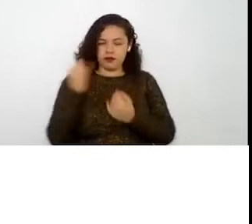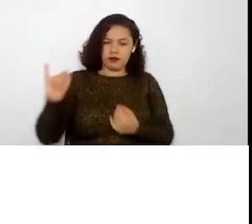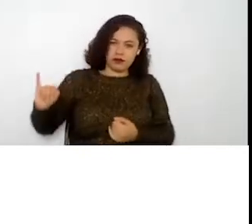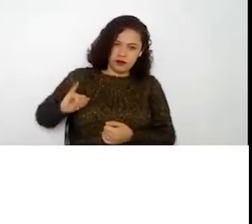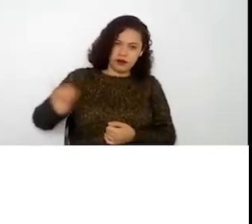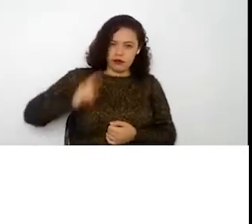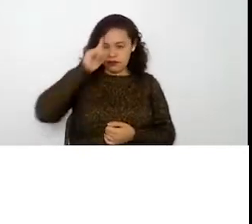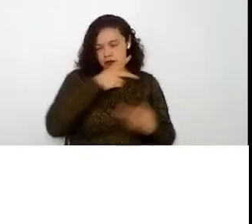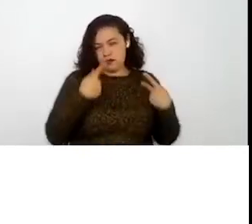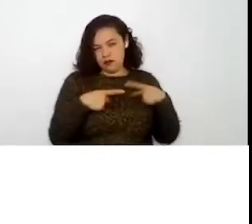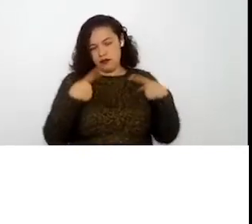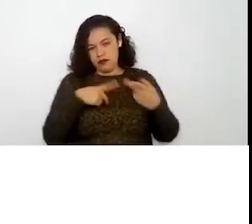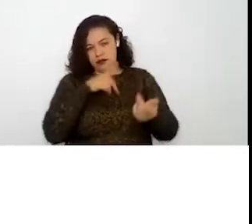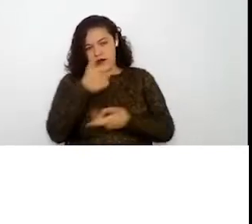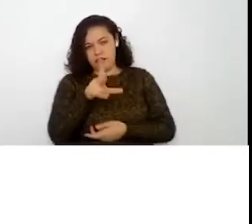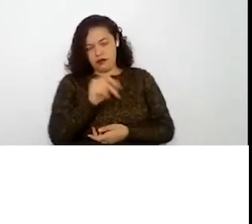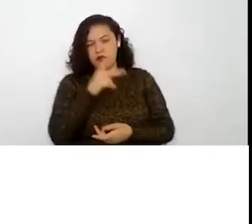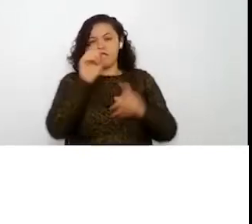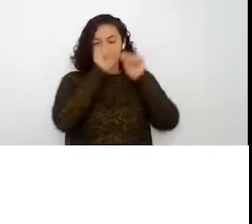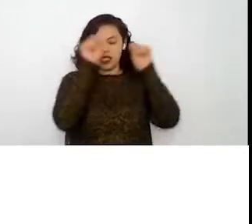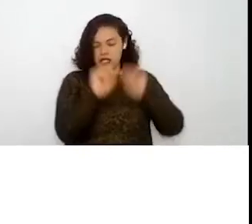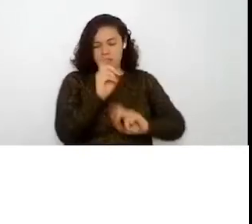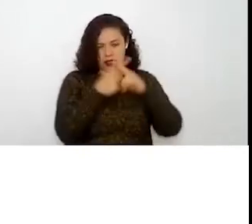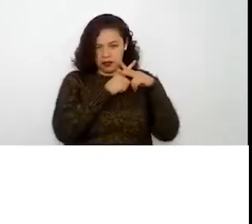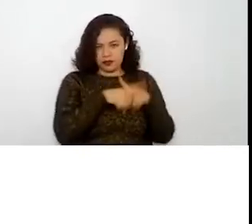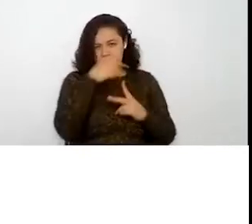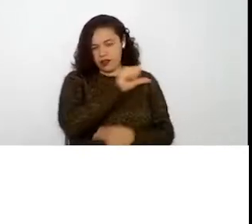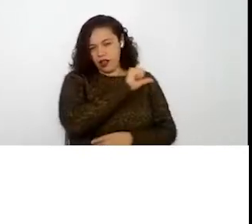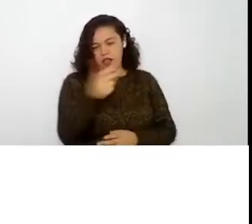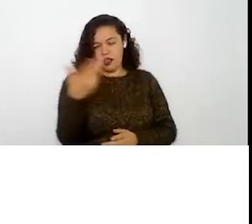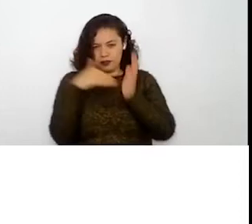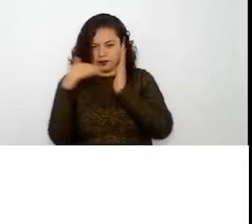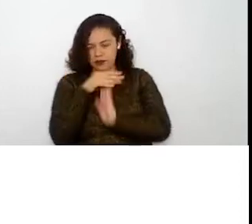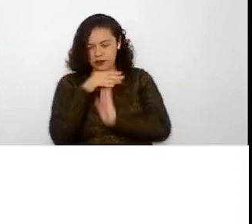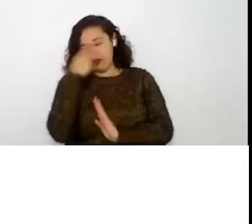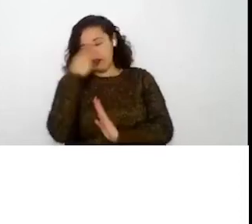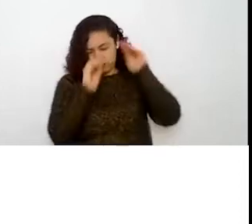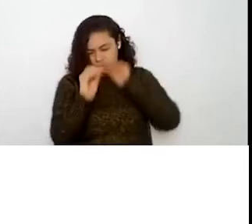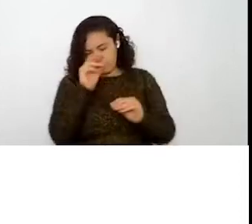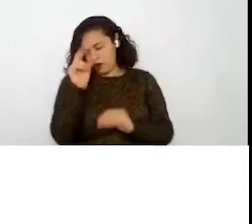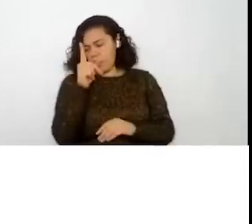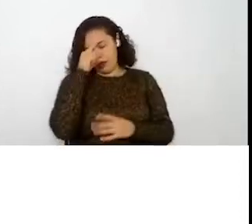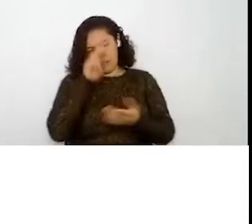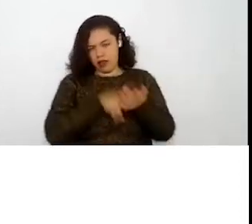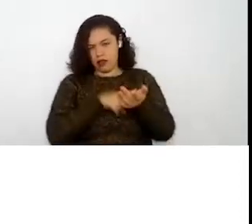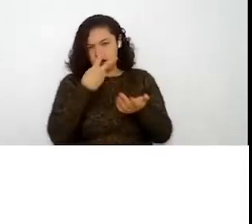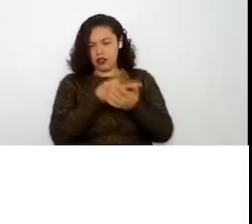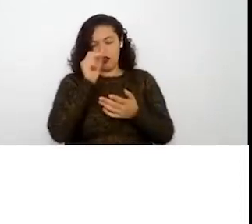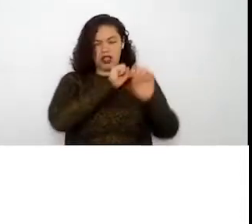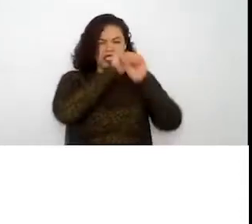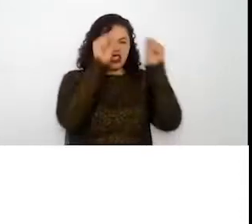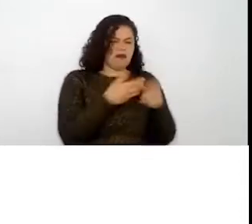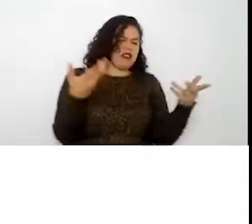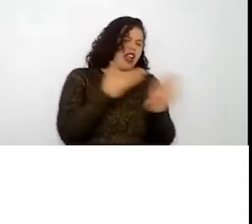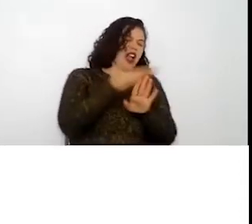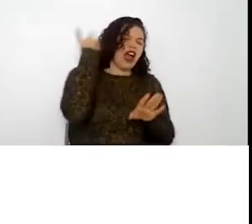contempla la cuenta 16 el millar sin embargo esta no deberá ser considerada para sus llenado para que no se duplique el sistema lo realiza como antes